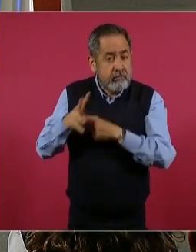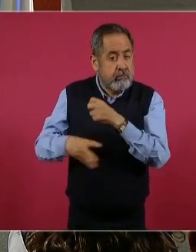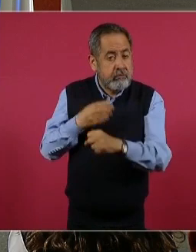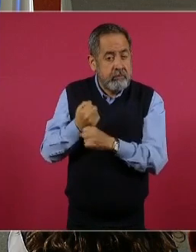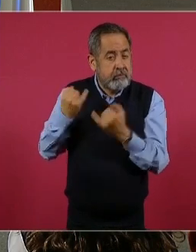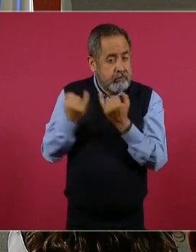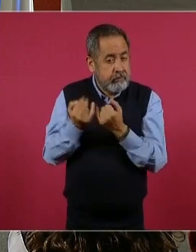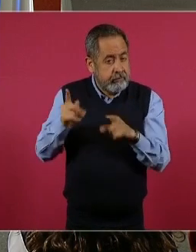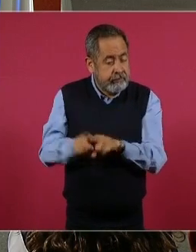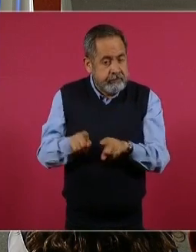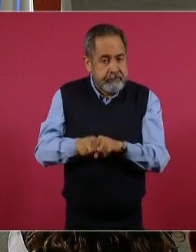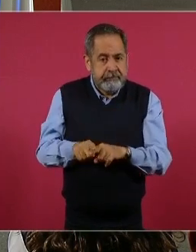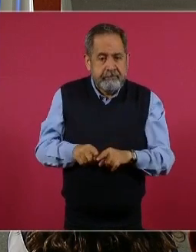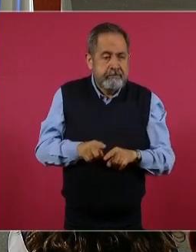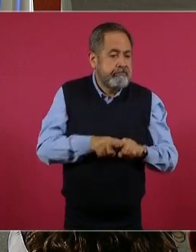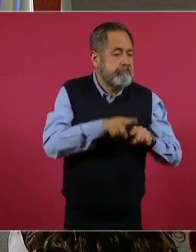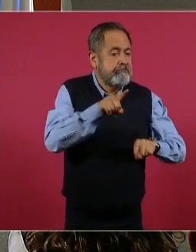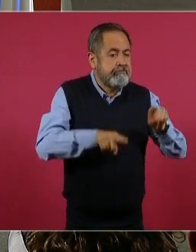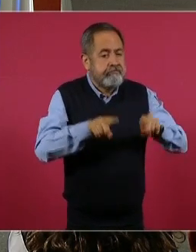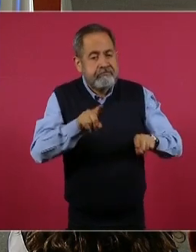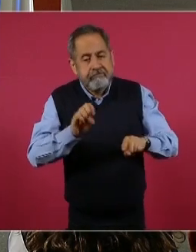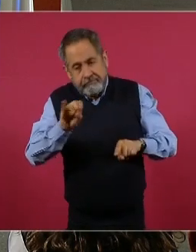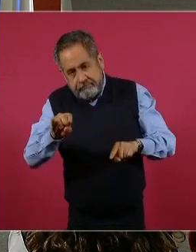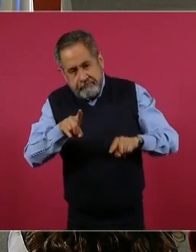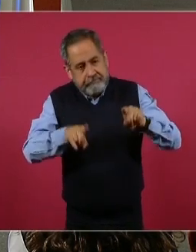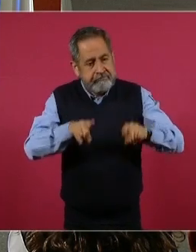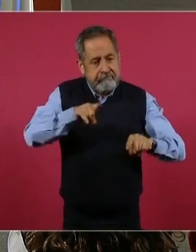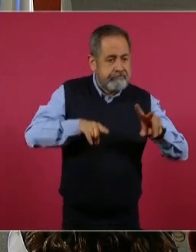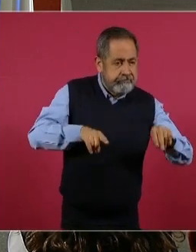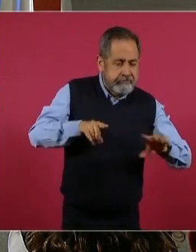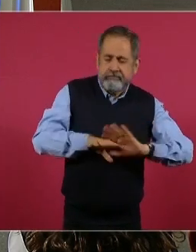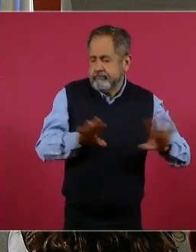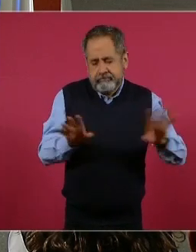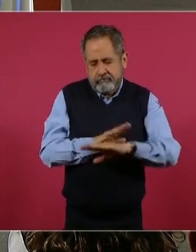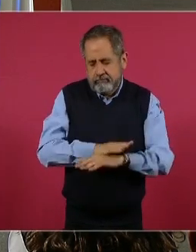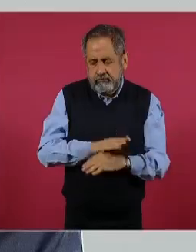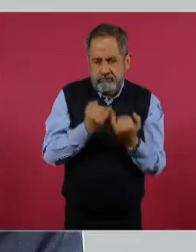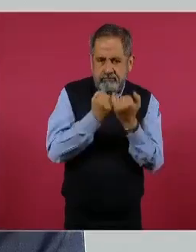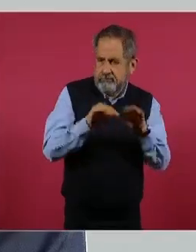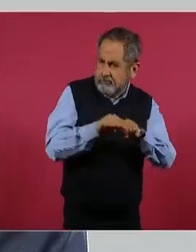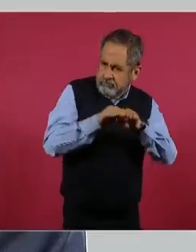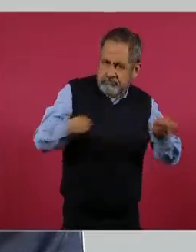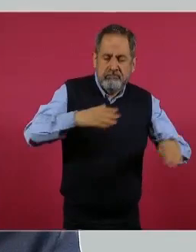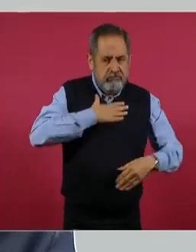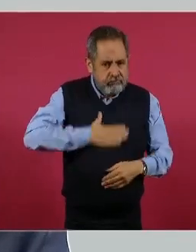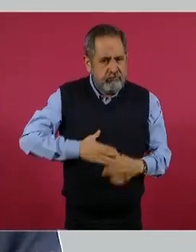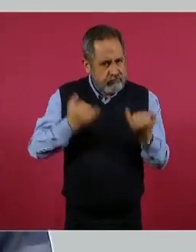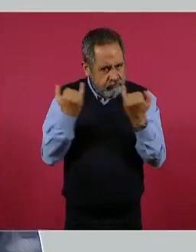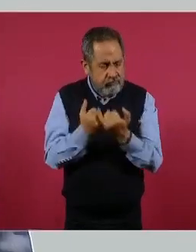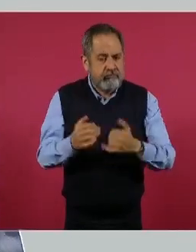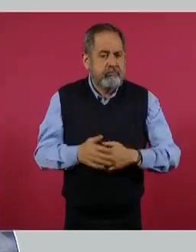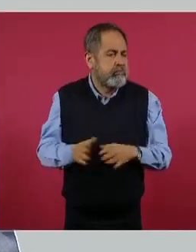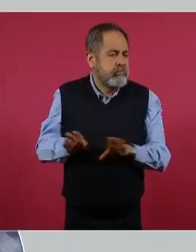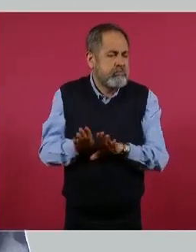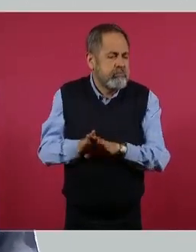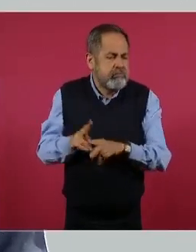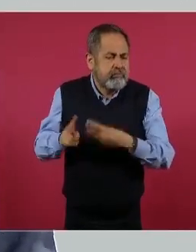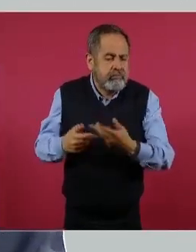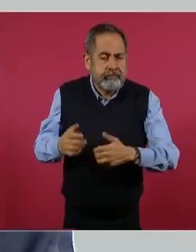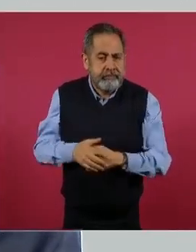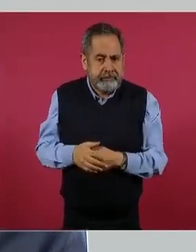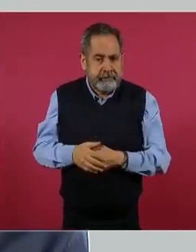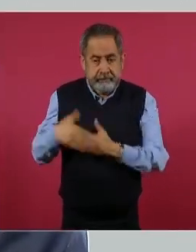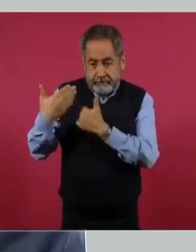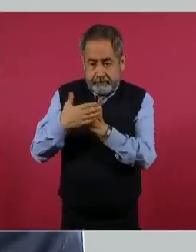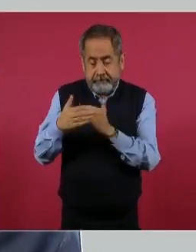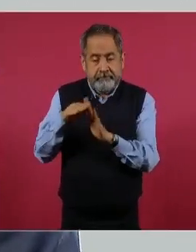un ejercicio de discreción y colusión nunca más. Estas incluyen la publicación de